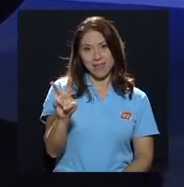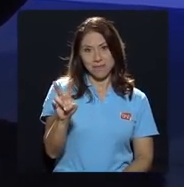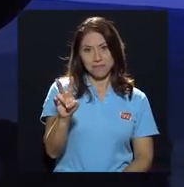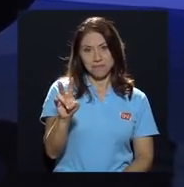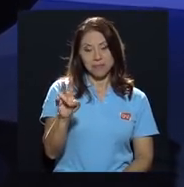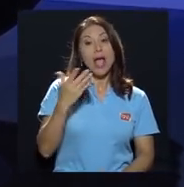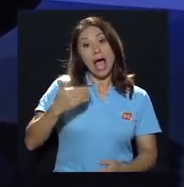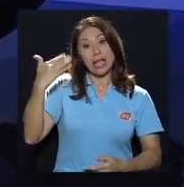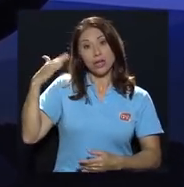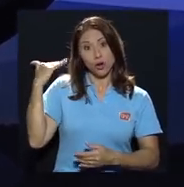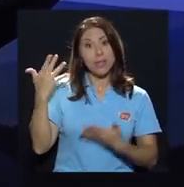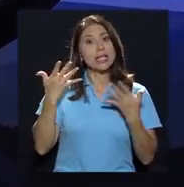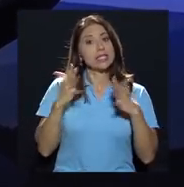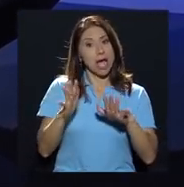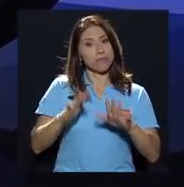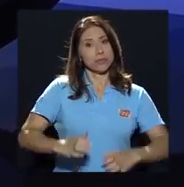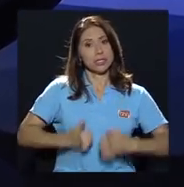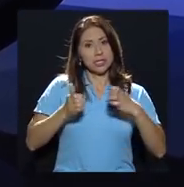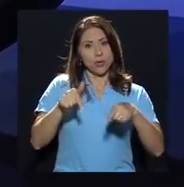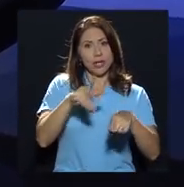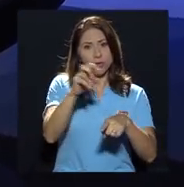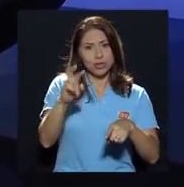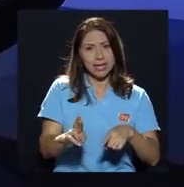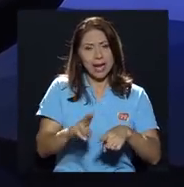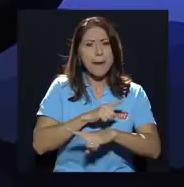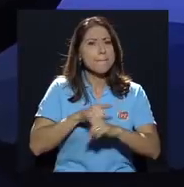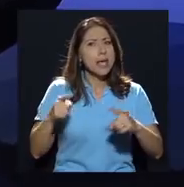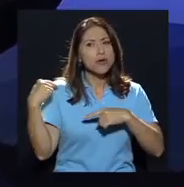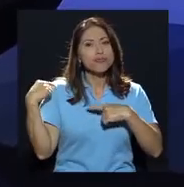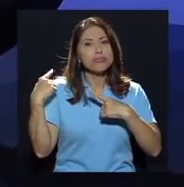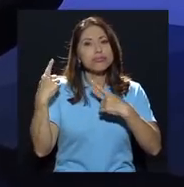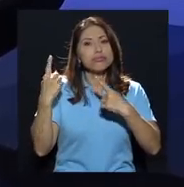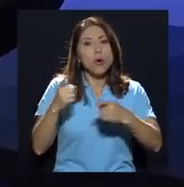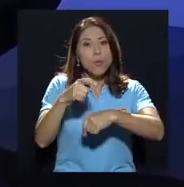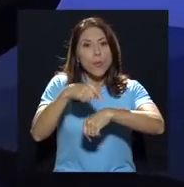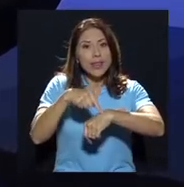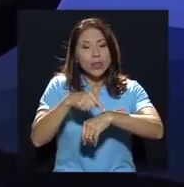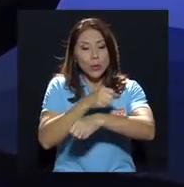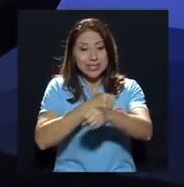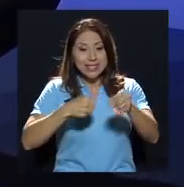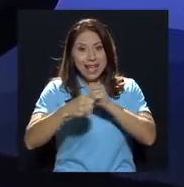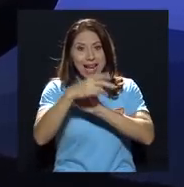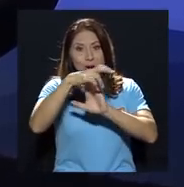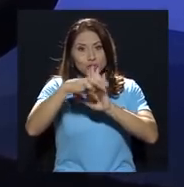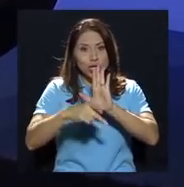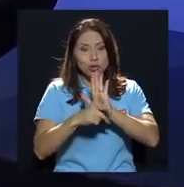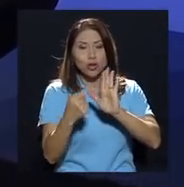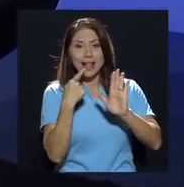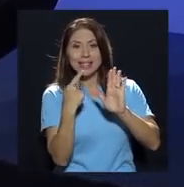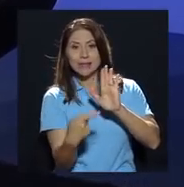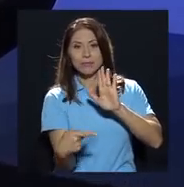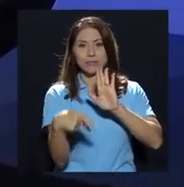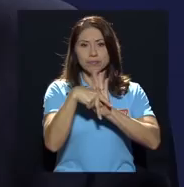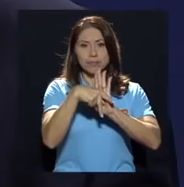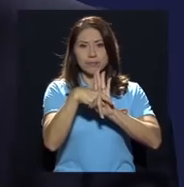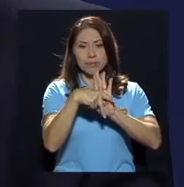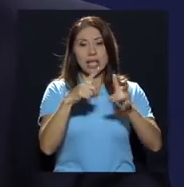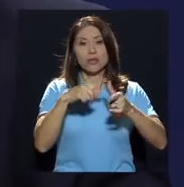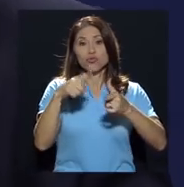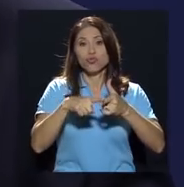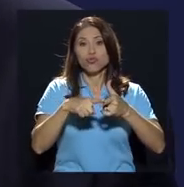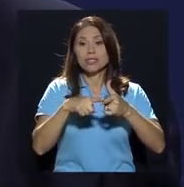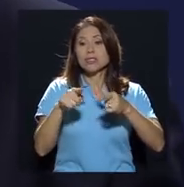anteriormente costa rica lo que pasa es que a un momento determinado la sala constitucional los prohíbe